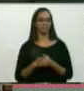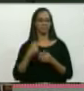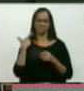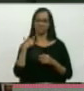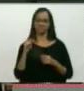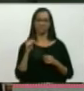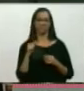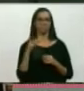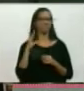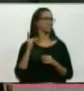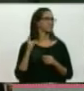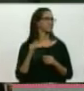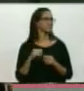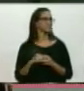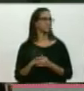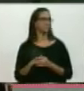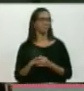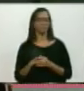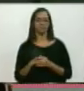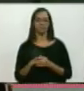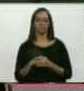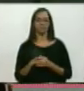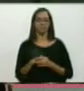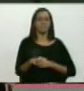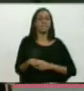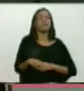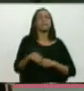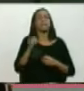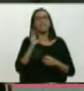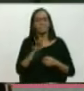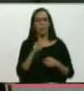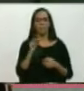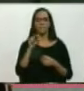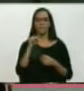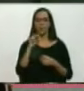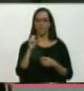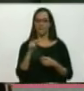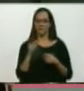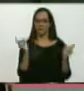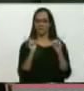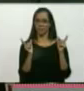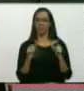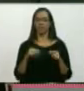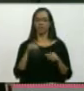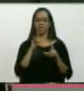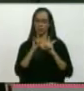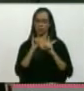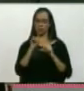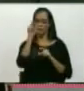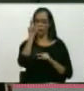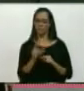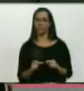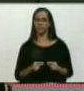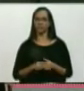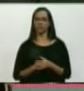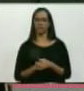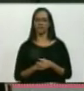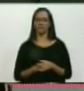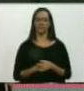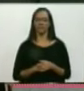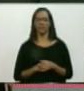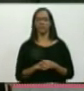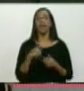Bolivia, obviamente, por obvias razones. Ponele. Y está en Ponele TV. Así que sigan el canal de YouTube de este personaje, vericueto,